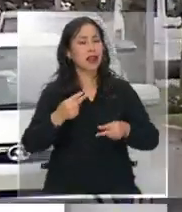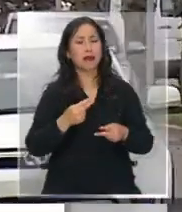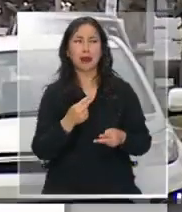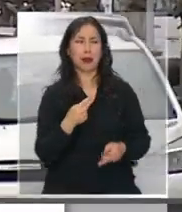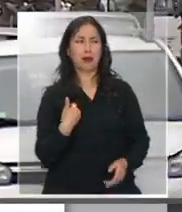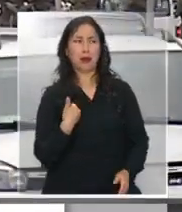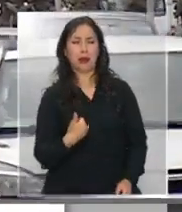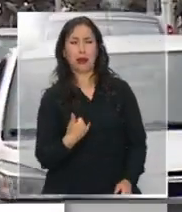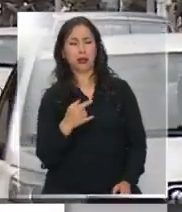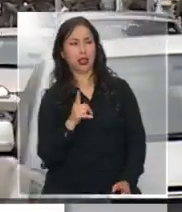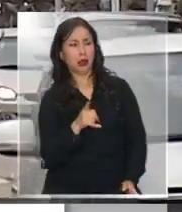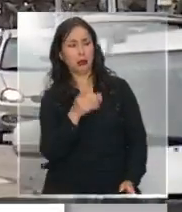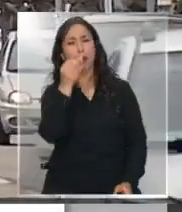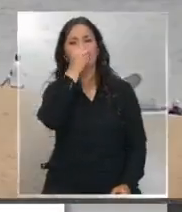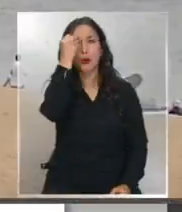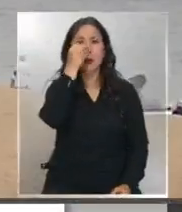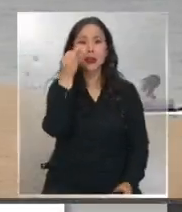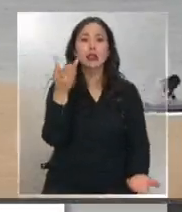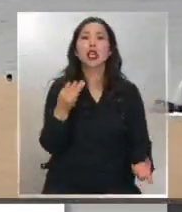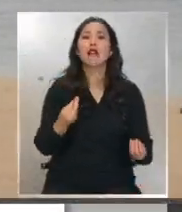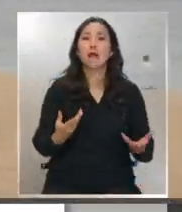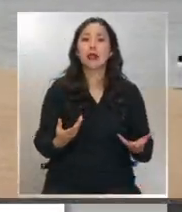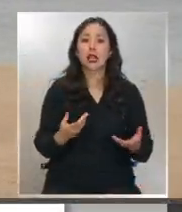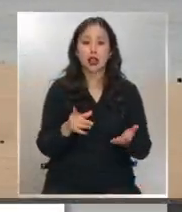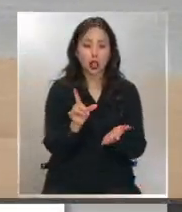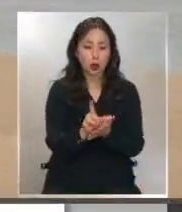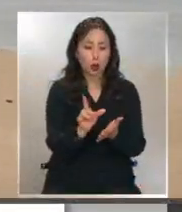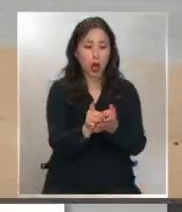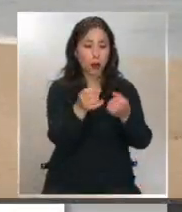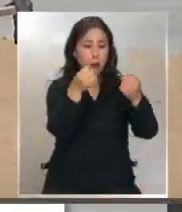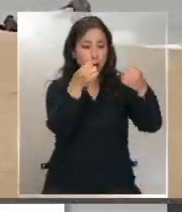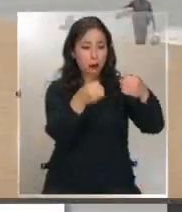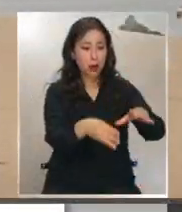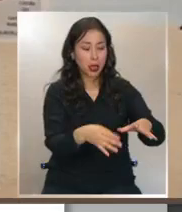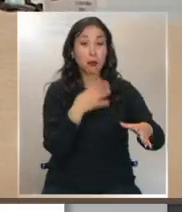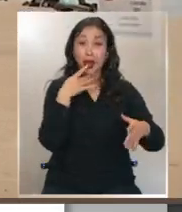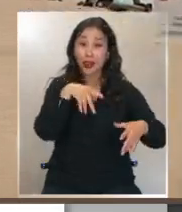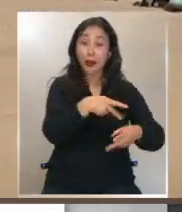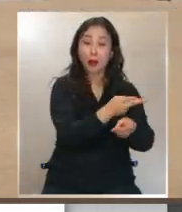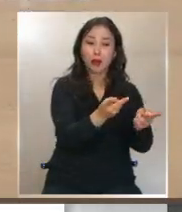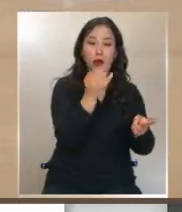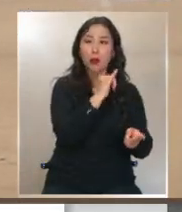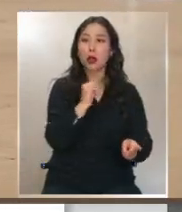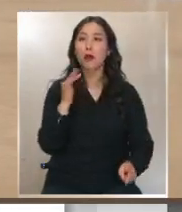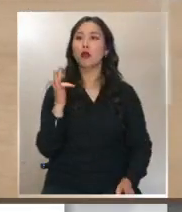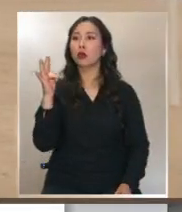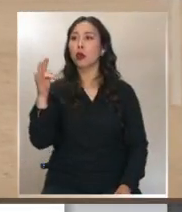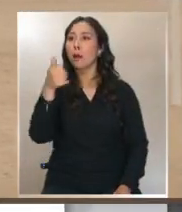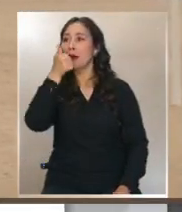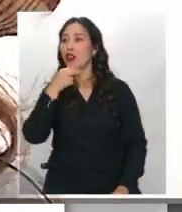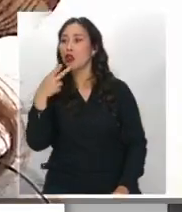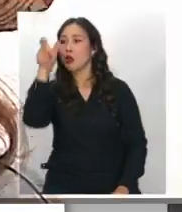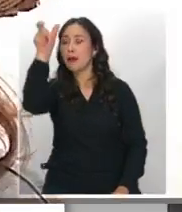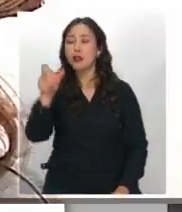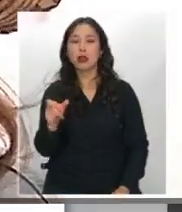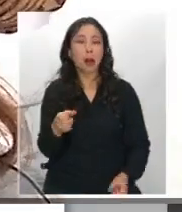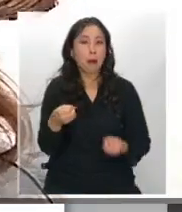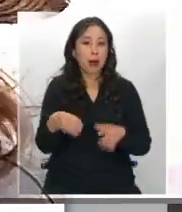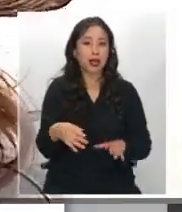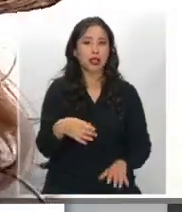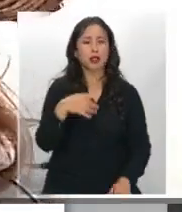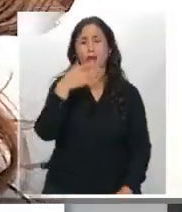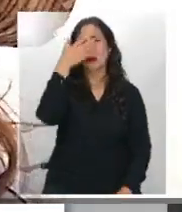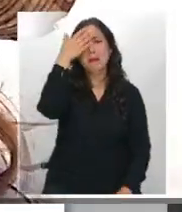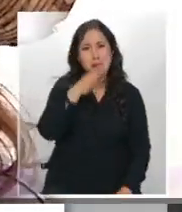con preocupación la posibilidad de perder este espacio ahora público. Encuentro pésimo, una pésima señal, porque